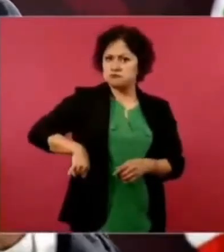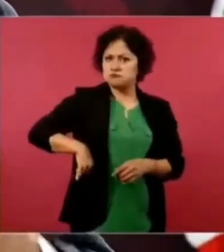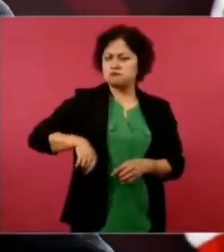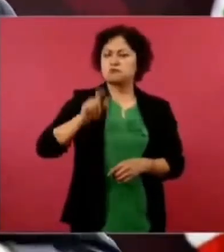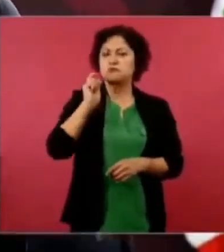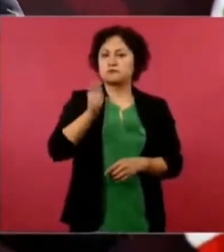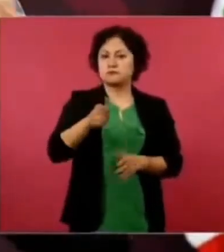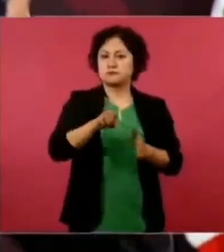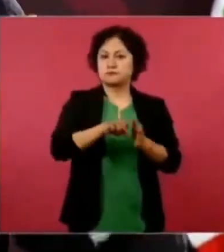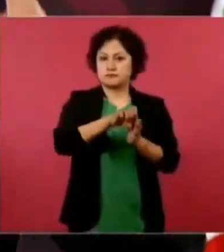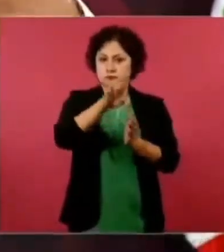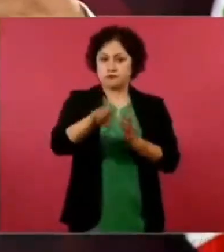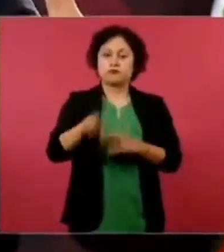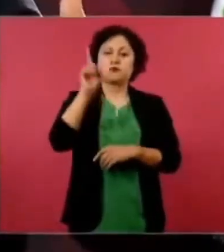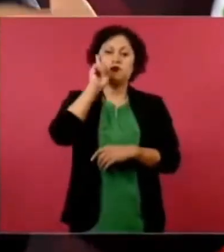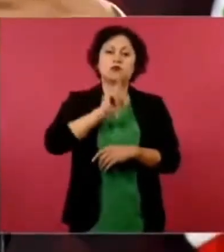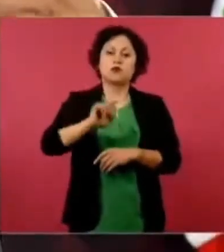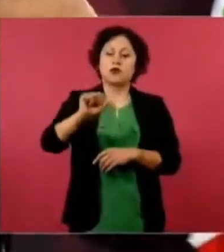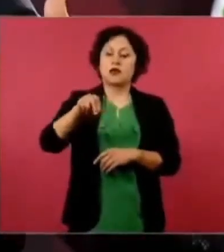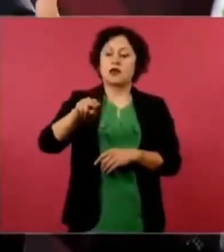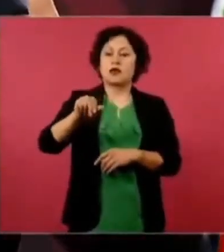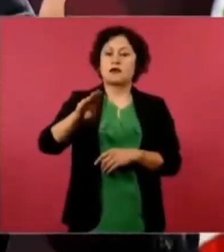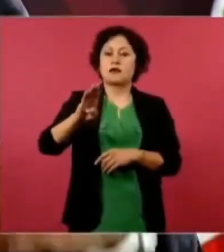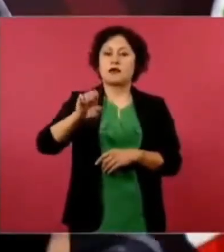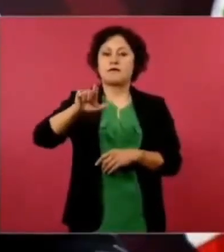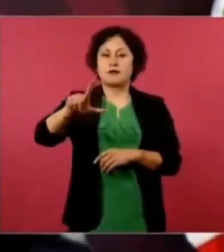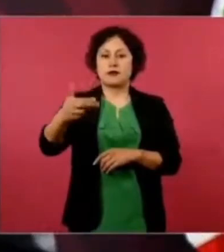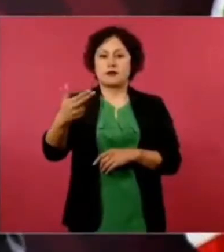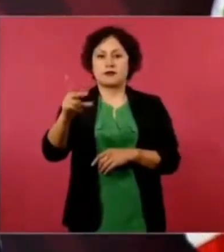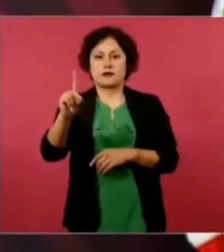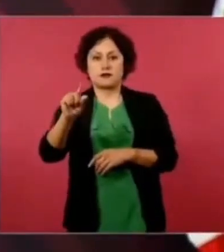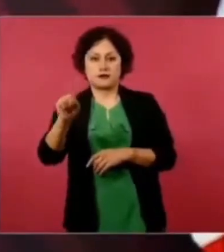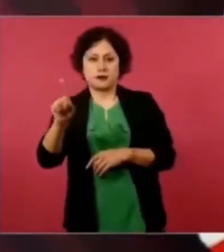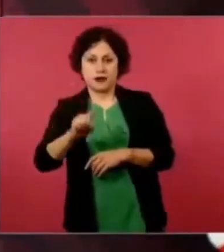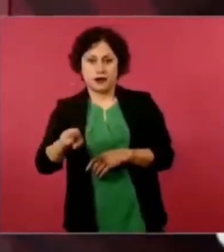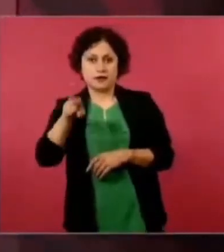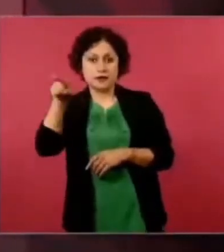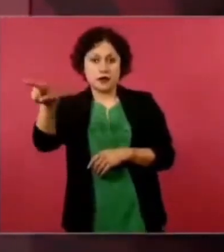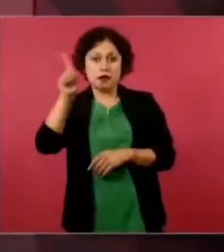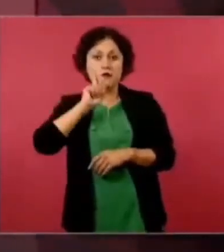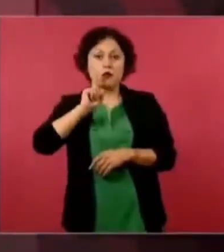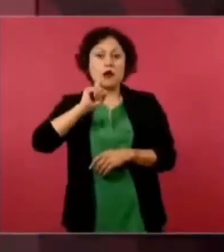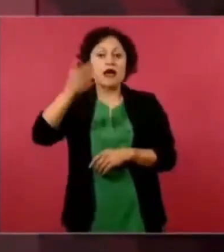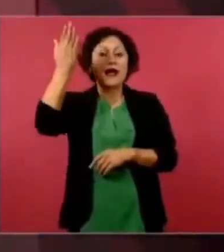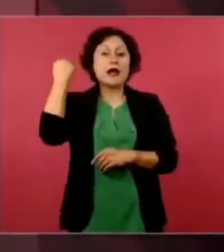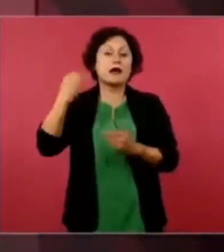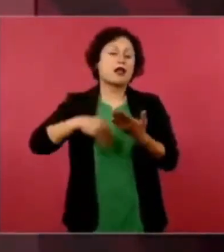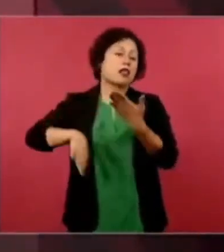Anabel Hernández, esta señora que me calumnió